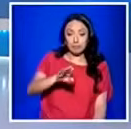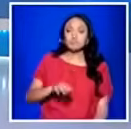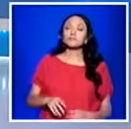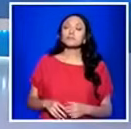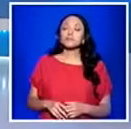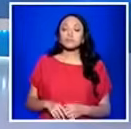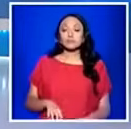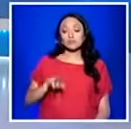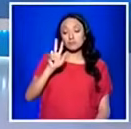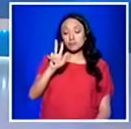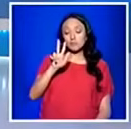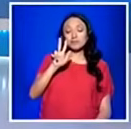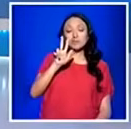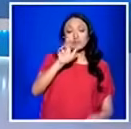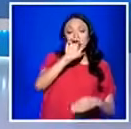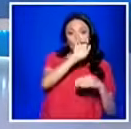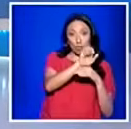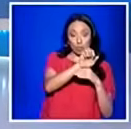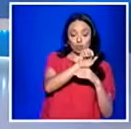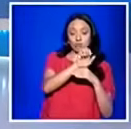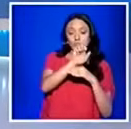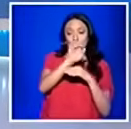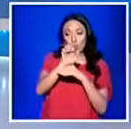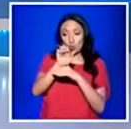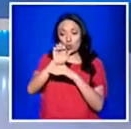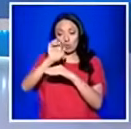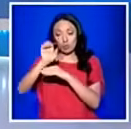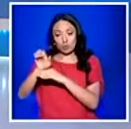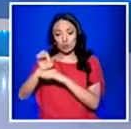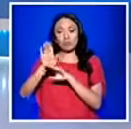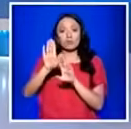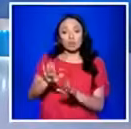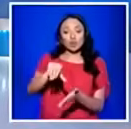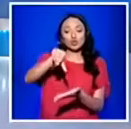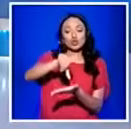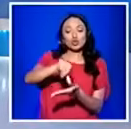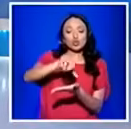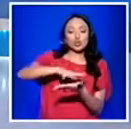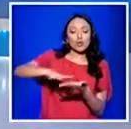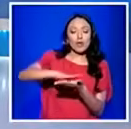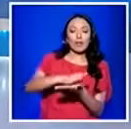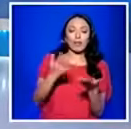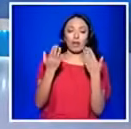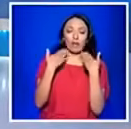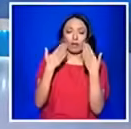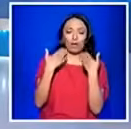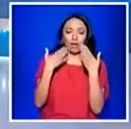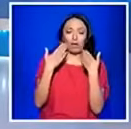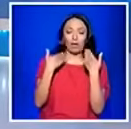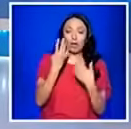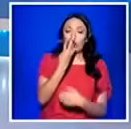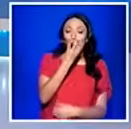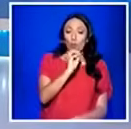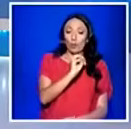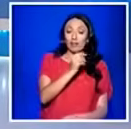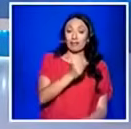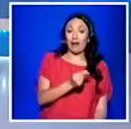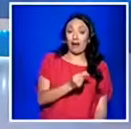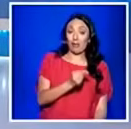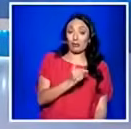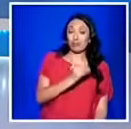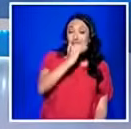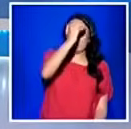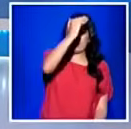días. Los 3 partidos de Ecuador en la fase de grupos se jugarán en ciudades con temperaturas que van desde los 40 grados